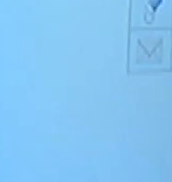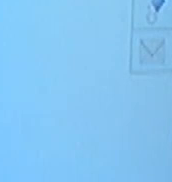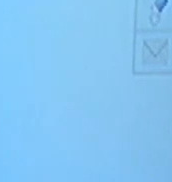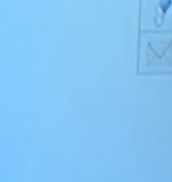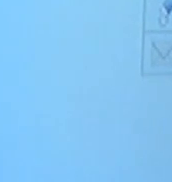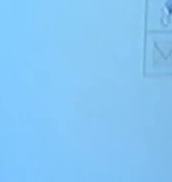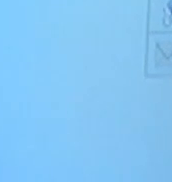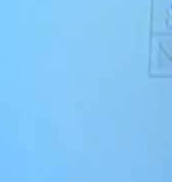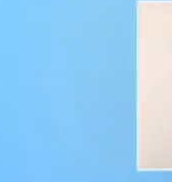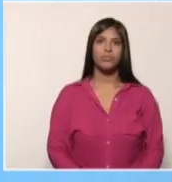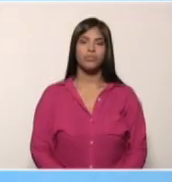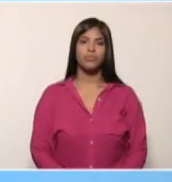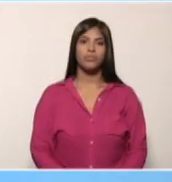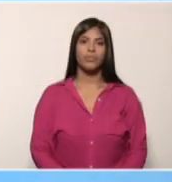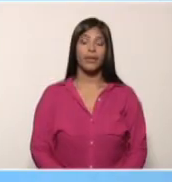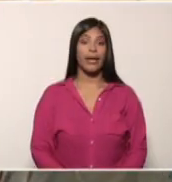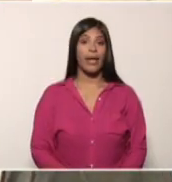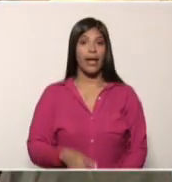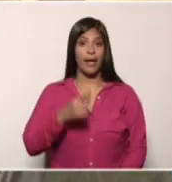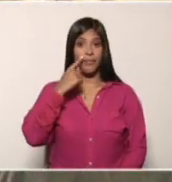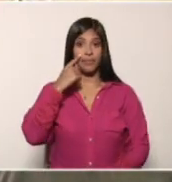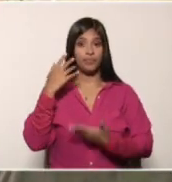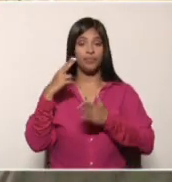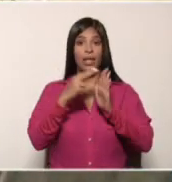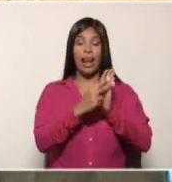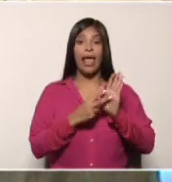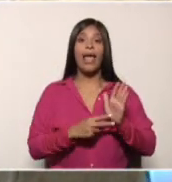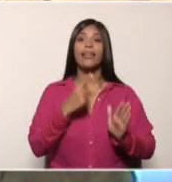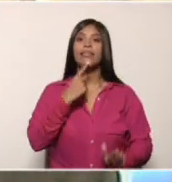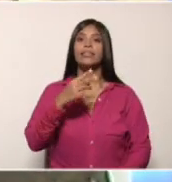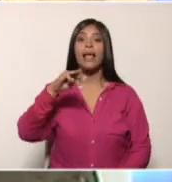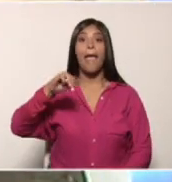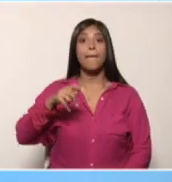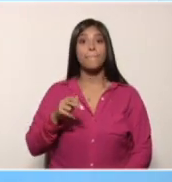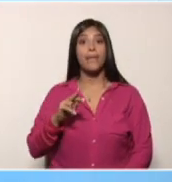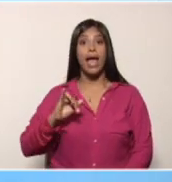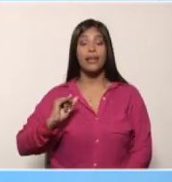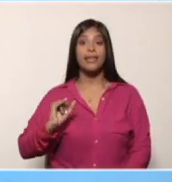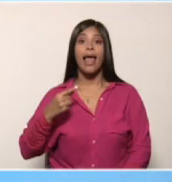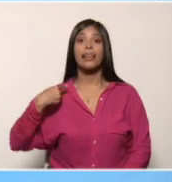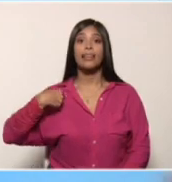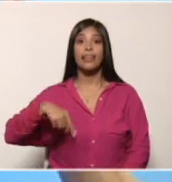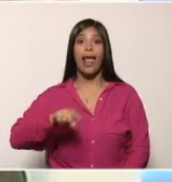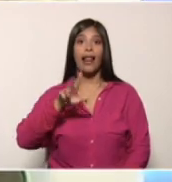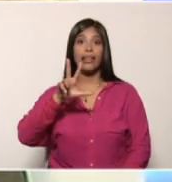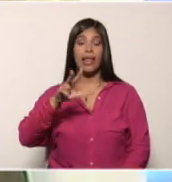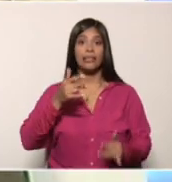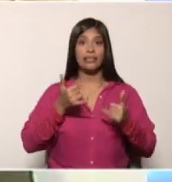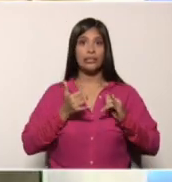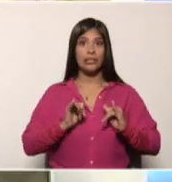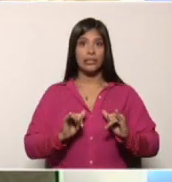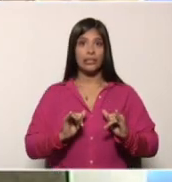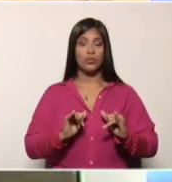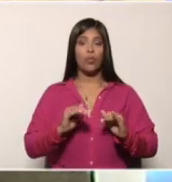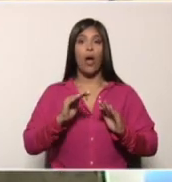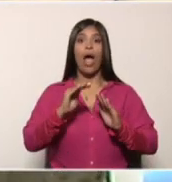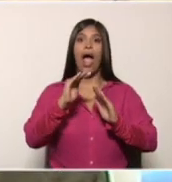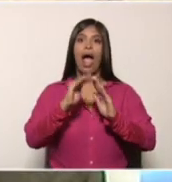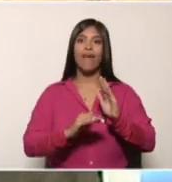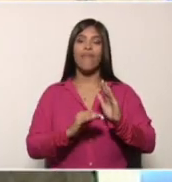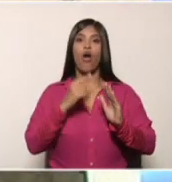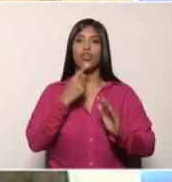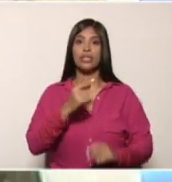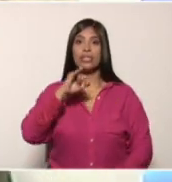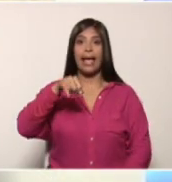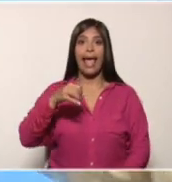Aquí en esta oración dice, María tiene 3 hijos, Jesús, Manuel y María. Aquí la oración difiere. ¿Por